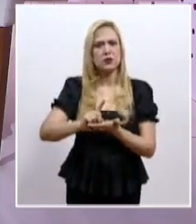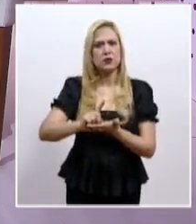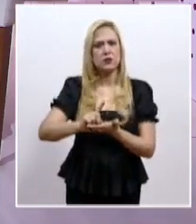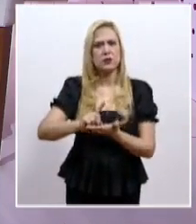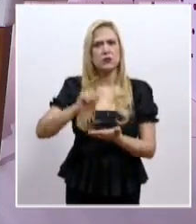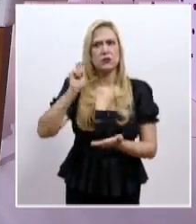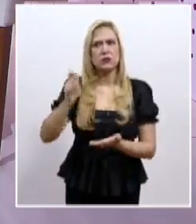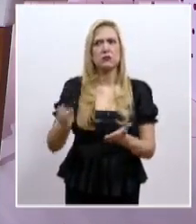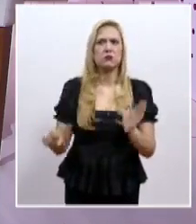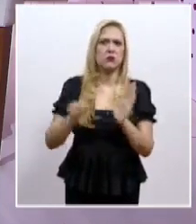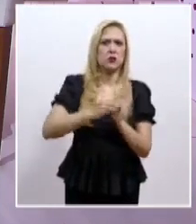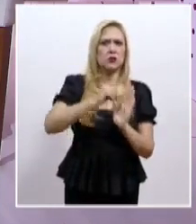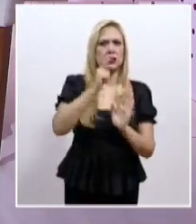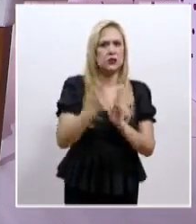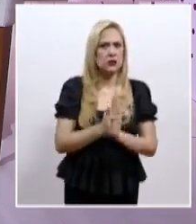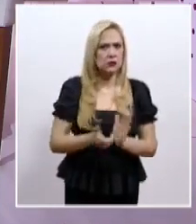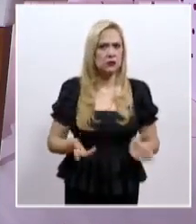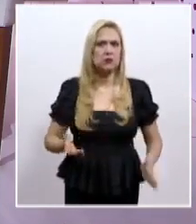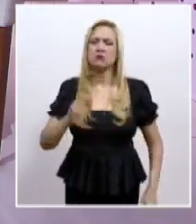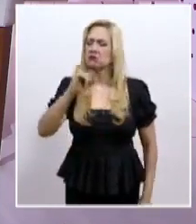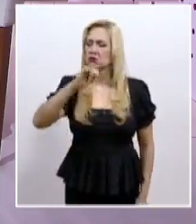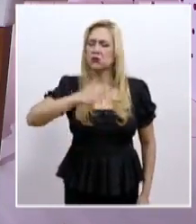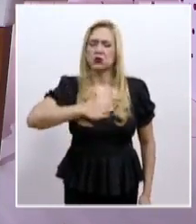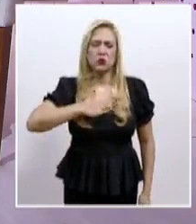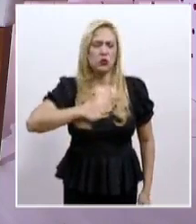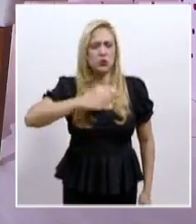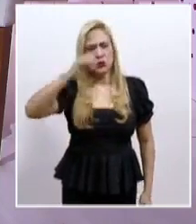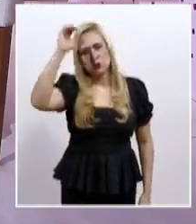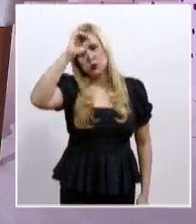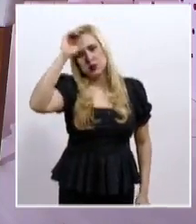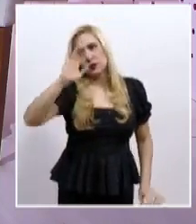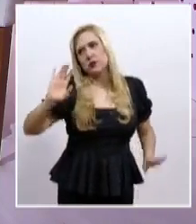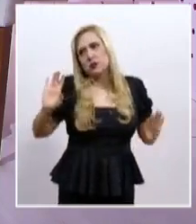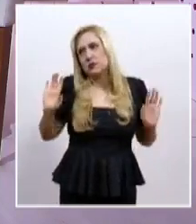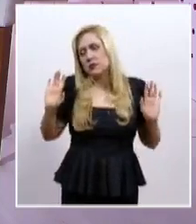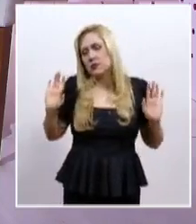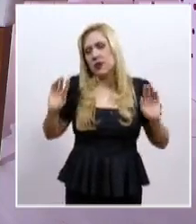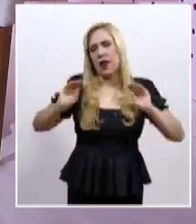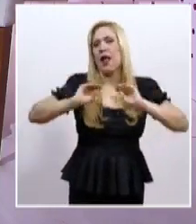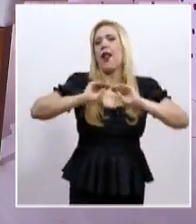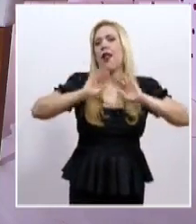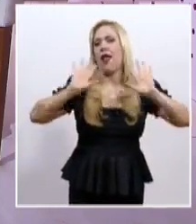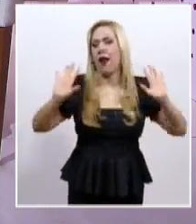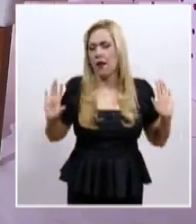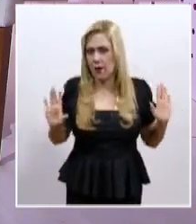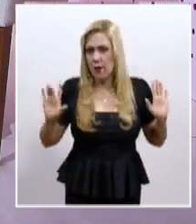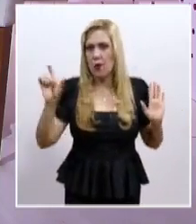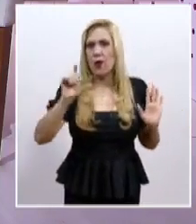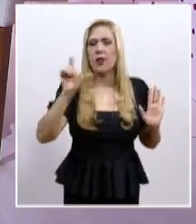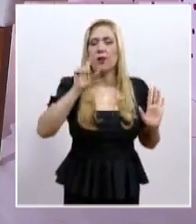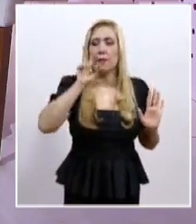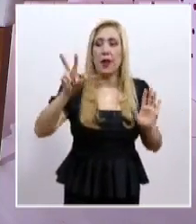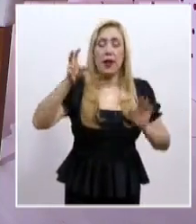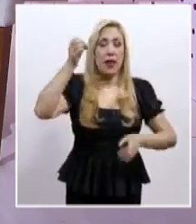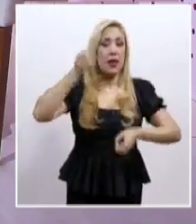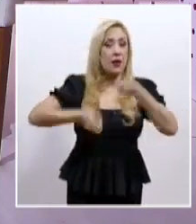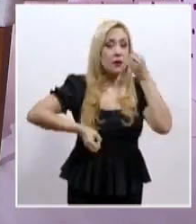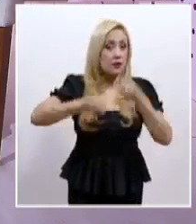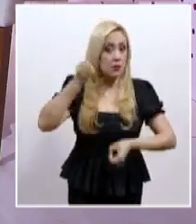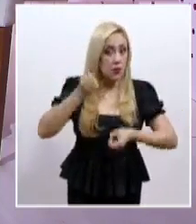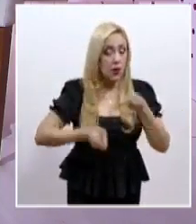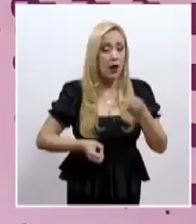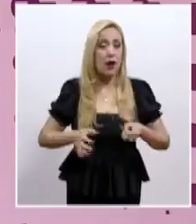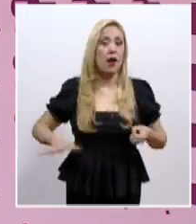judicialización de políticas públicas? Sí, bueno, yo soy de los que opina que, bueno, obvio, cuando pensamos en los tribunales, cuando pensamos en el